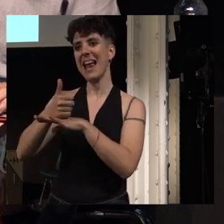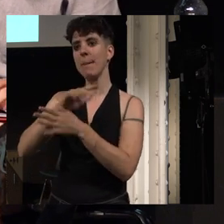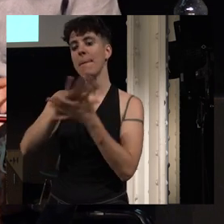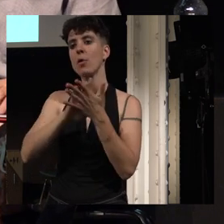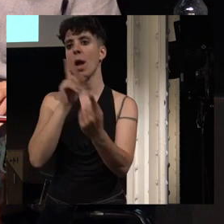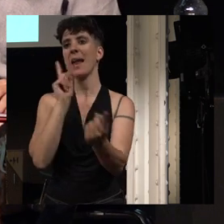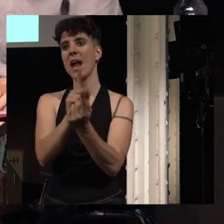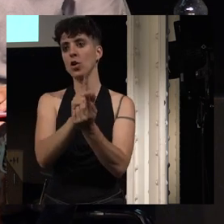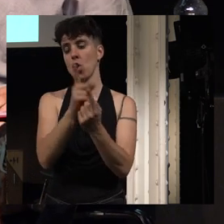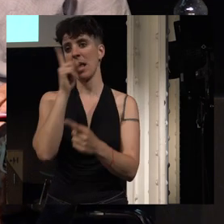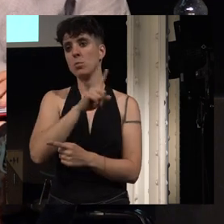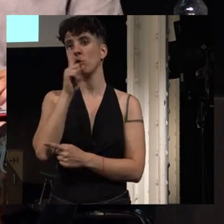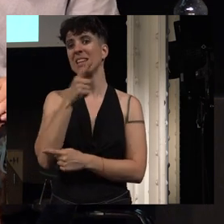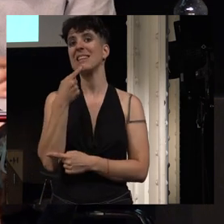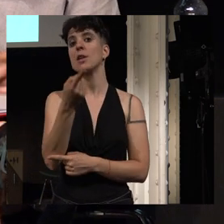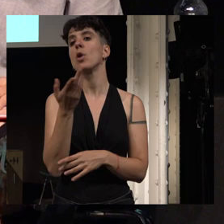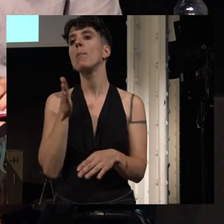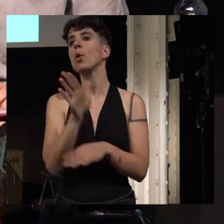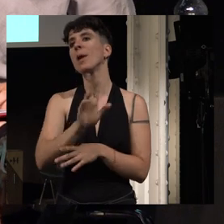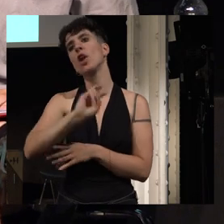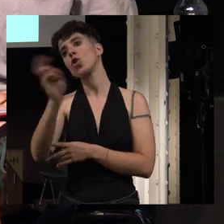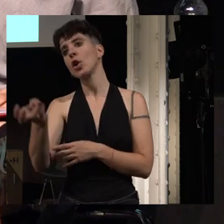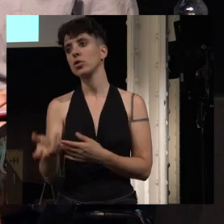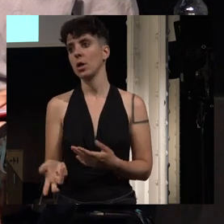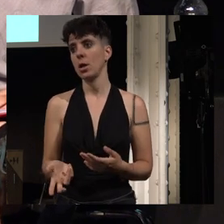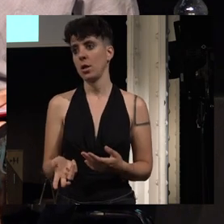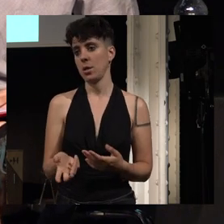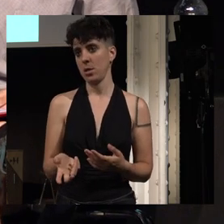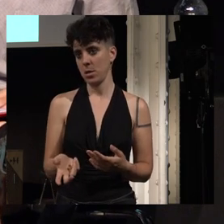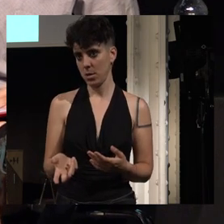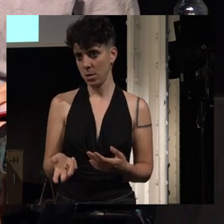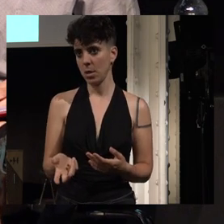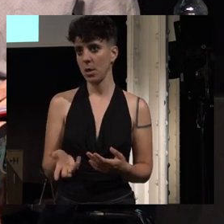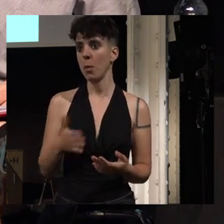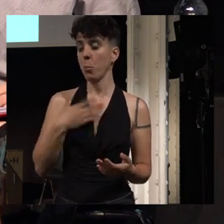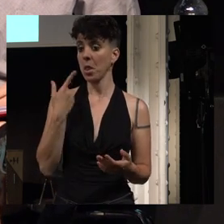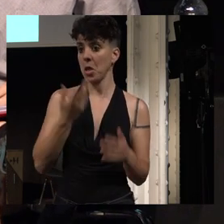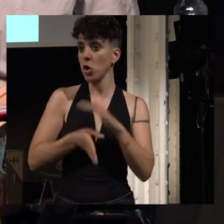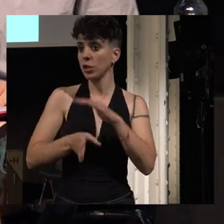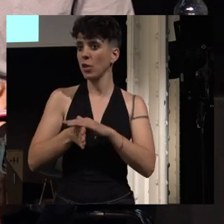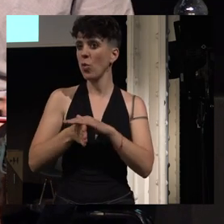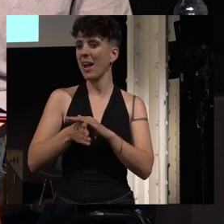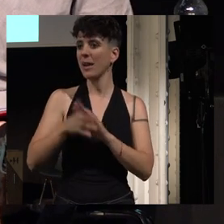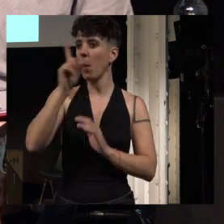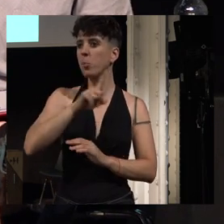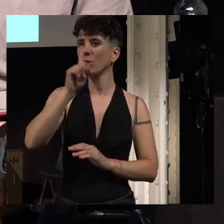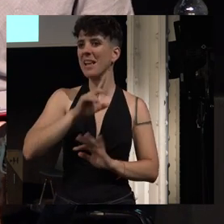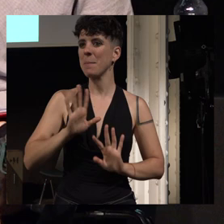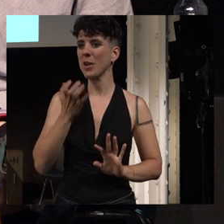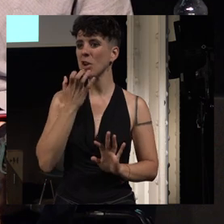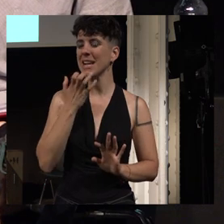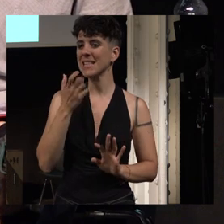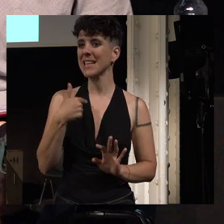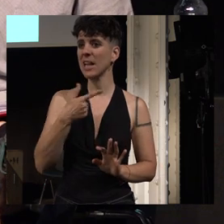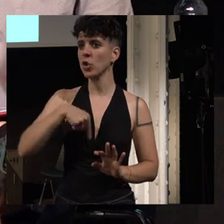putas, yo, y les voy a proponer otra cosa, a lo mejor que sigan siendo putas, pero lo que no vamos a hacer es que si no